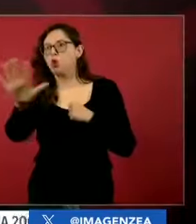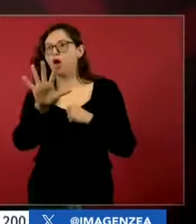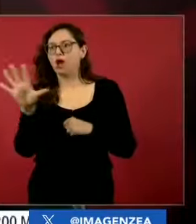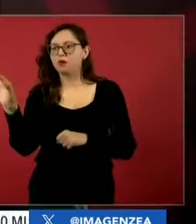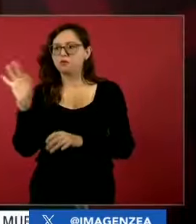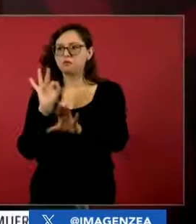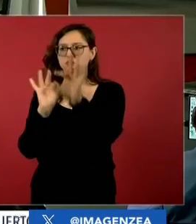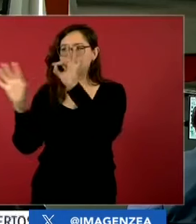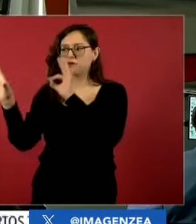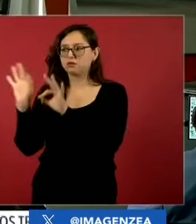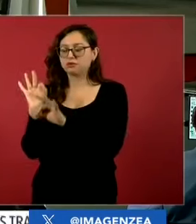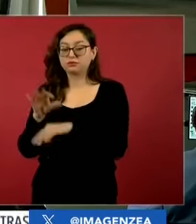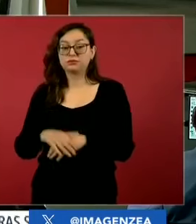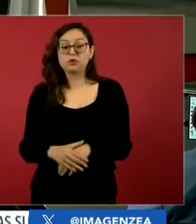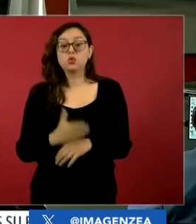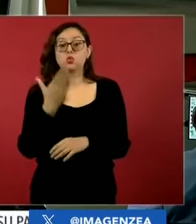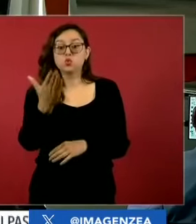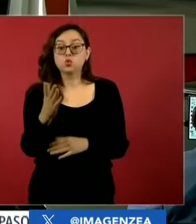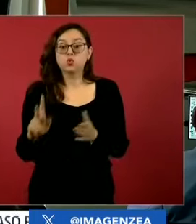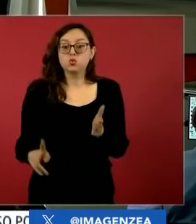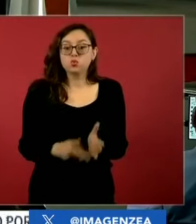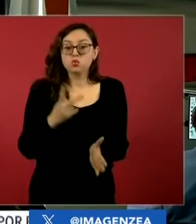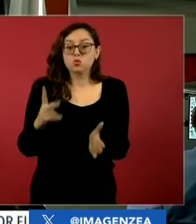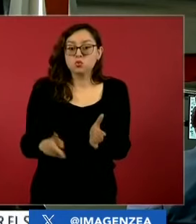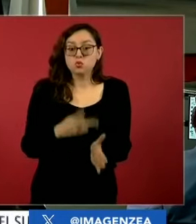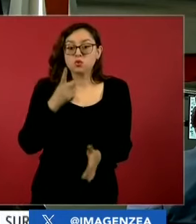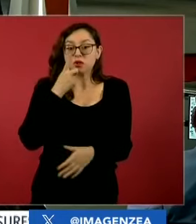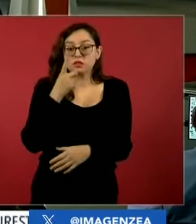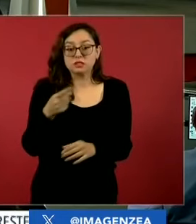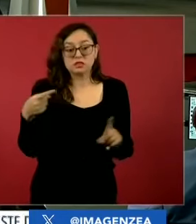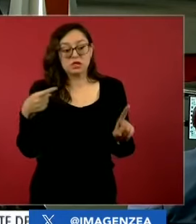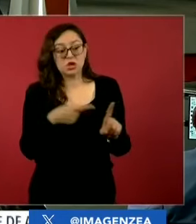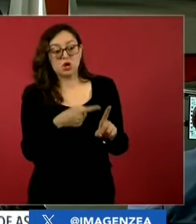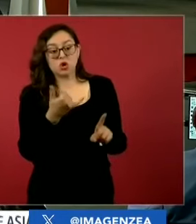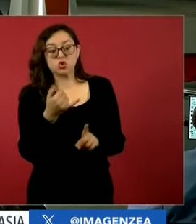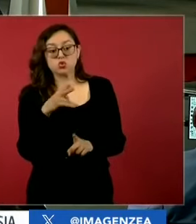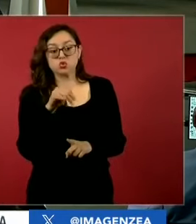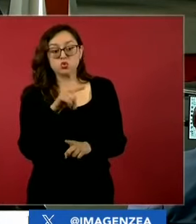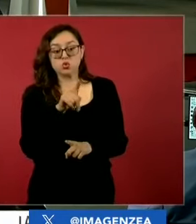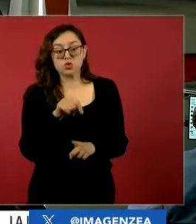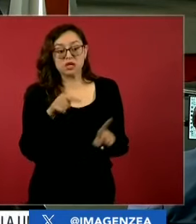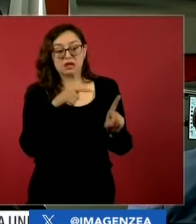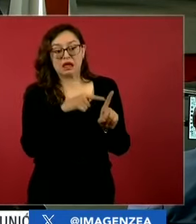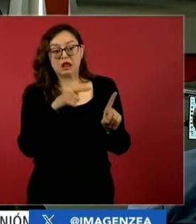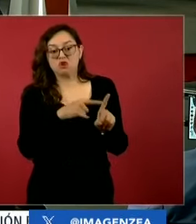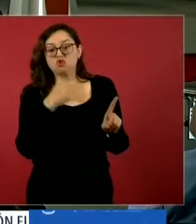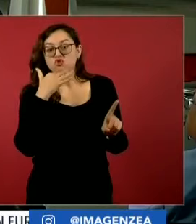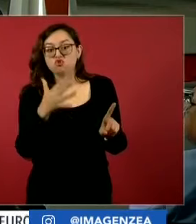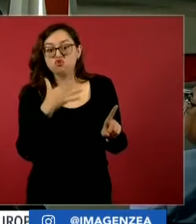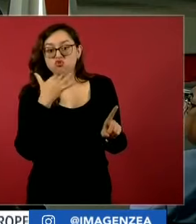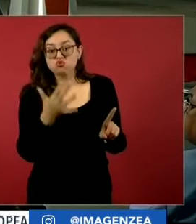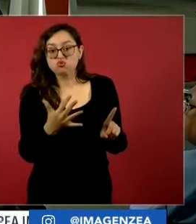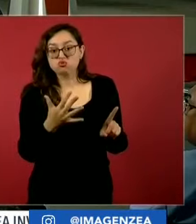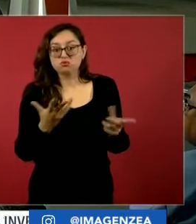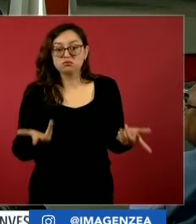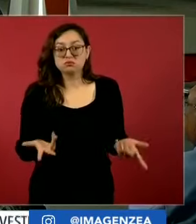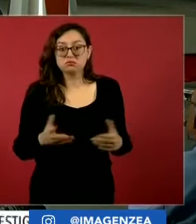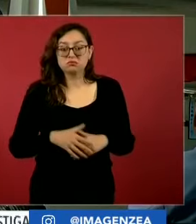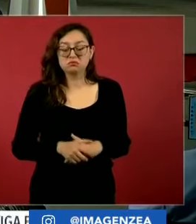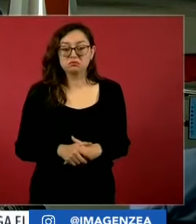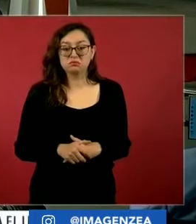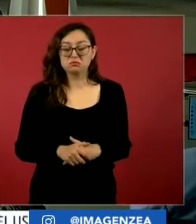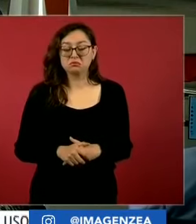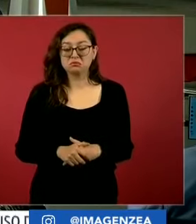Usted ha mencionado en varias ocasiones, ha catalogado a Miguel Ángel Yunes Padre como alguien corrupto. ¿Qué se negoció con él, señor